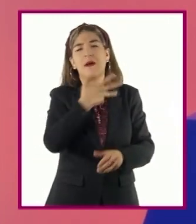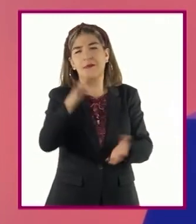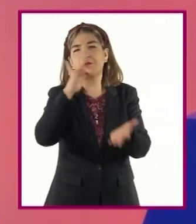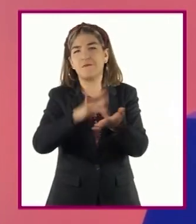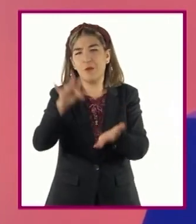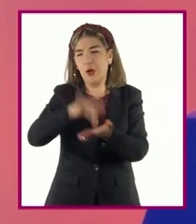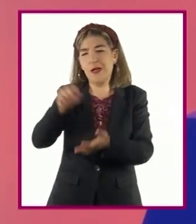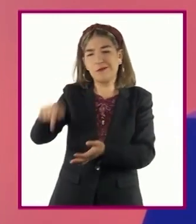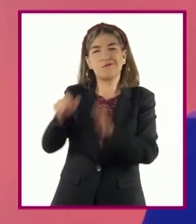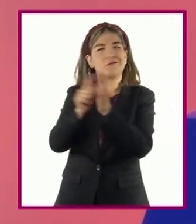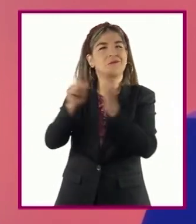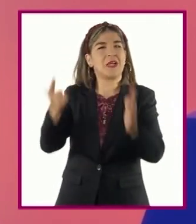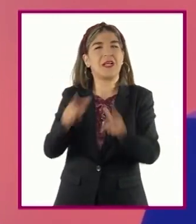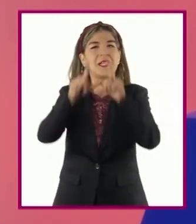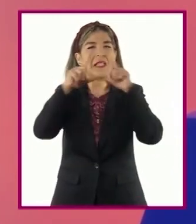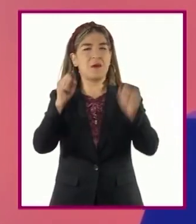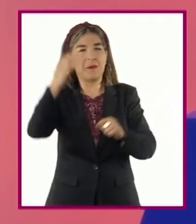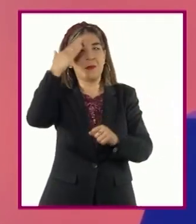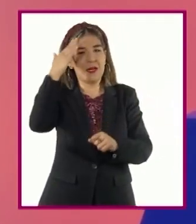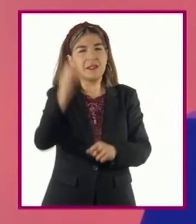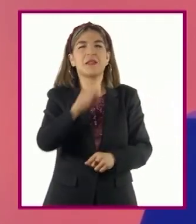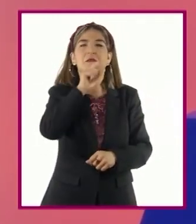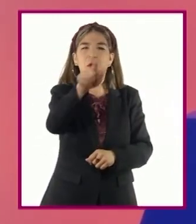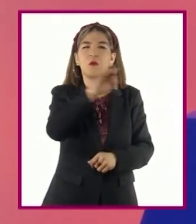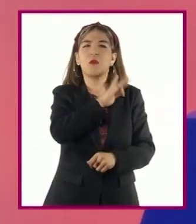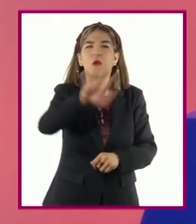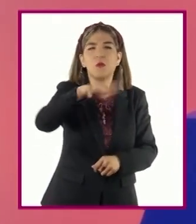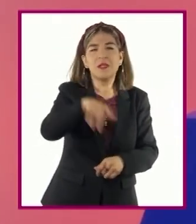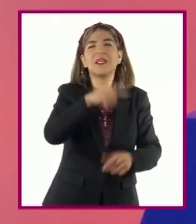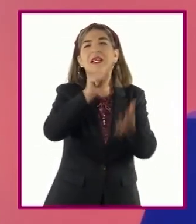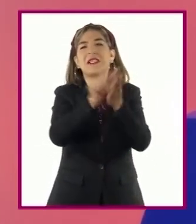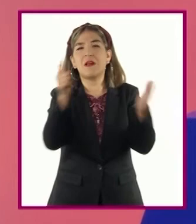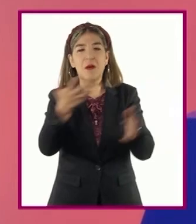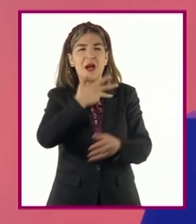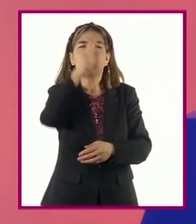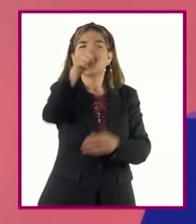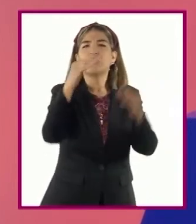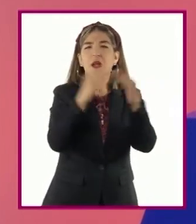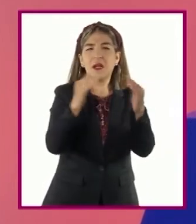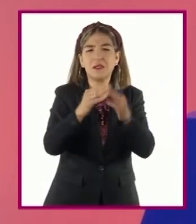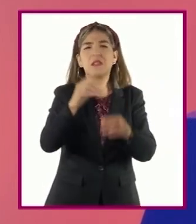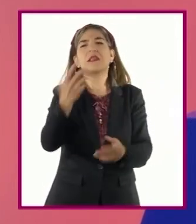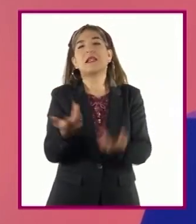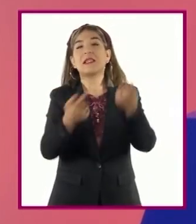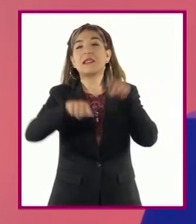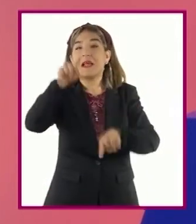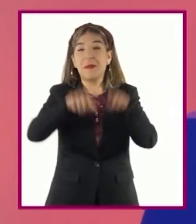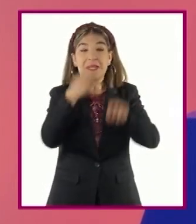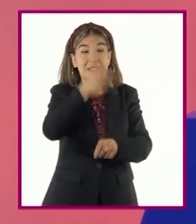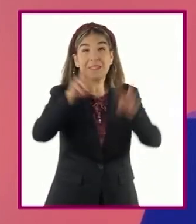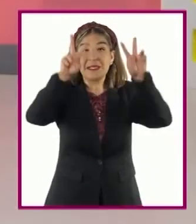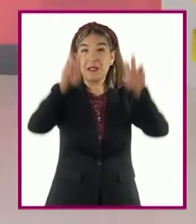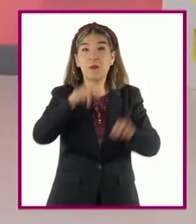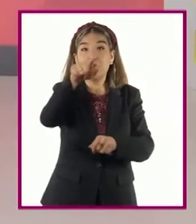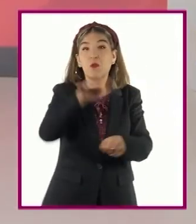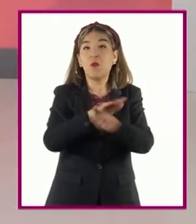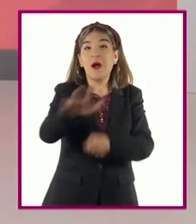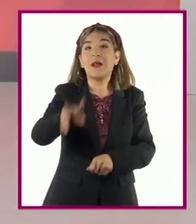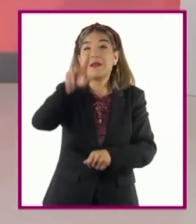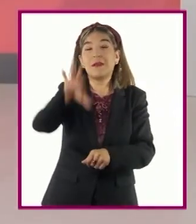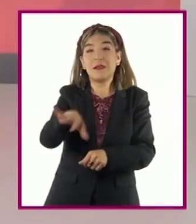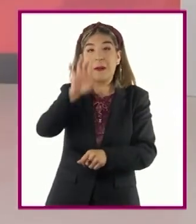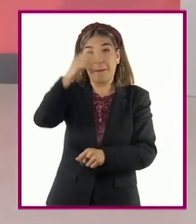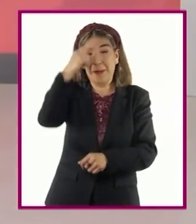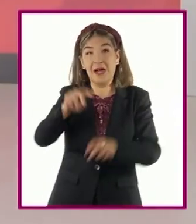de su libro de Lengua Materna 2. También pueden buscar en libros que tengan en casa y, dependiendo de la temática que elijan para realizar